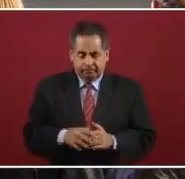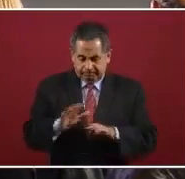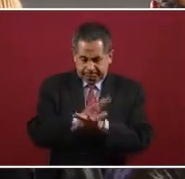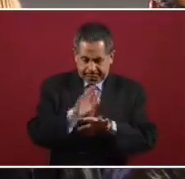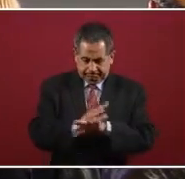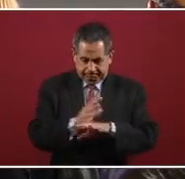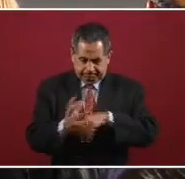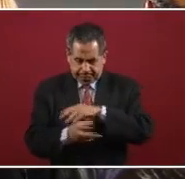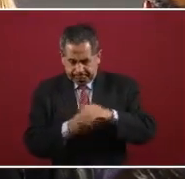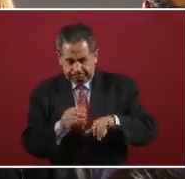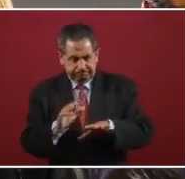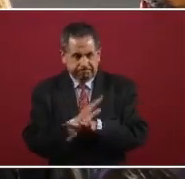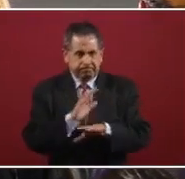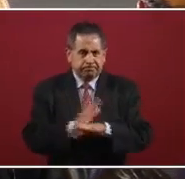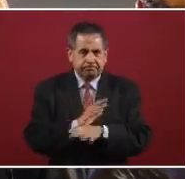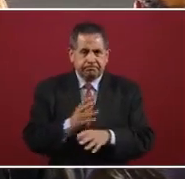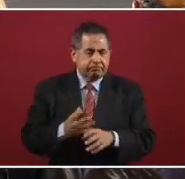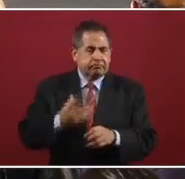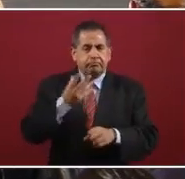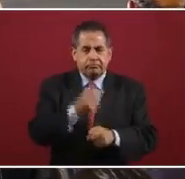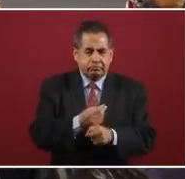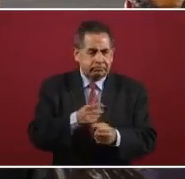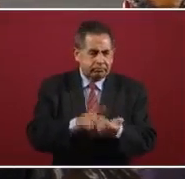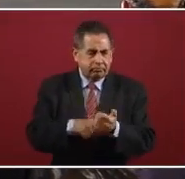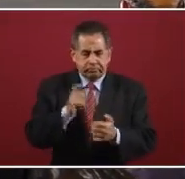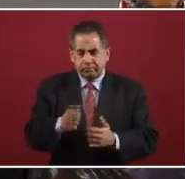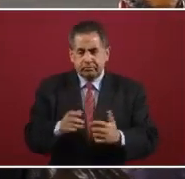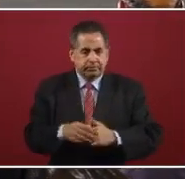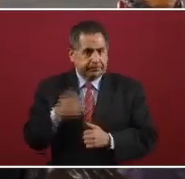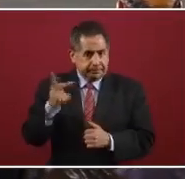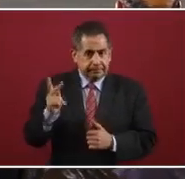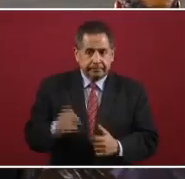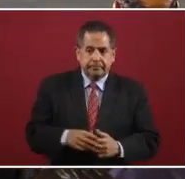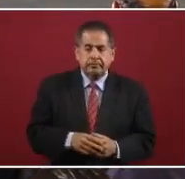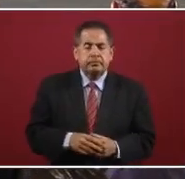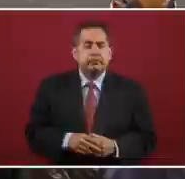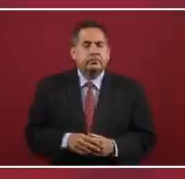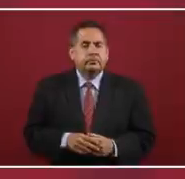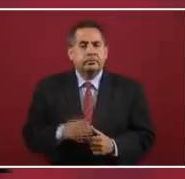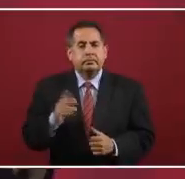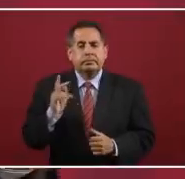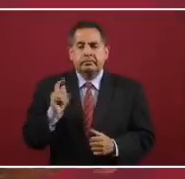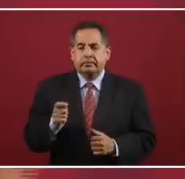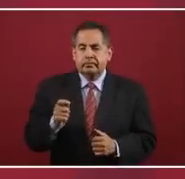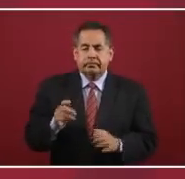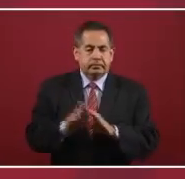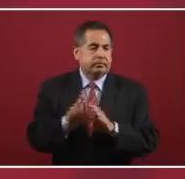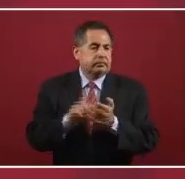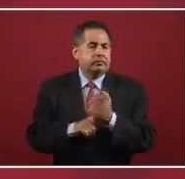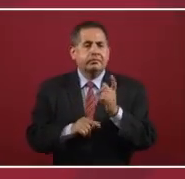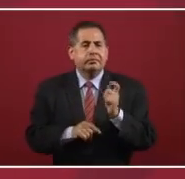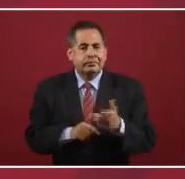ajuste que se está llevando a cabo, pero no dejan de haber